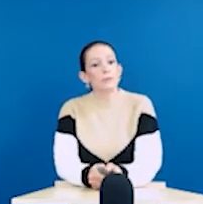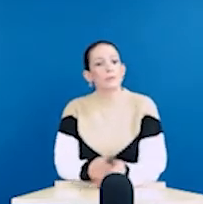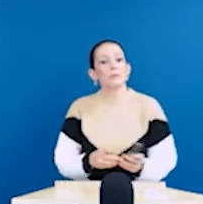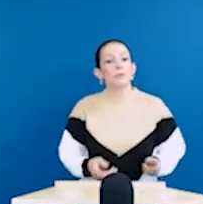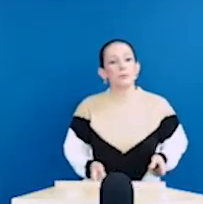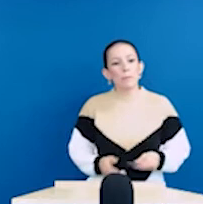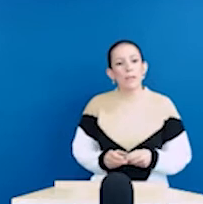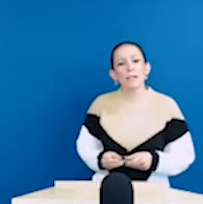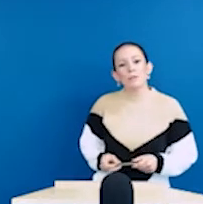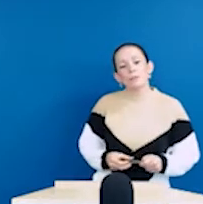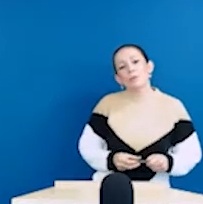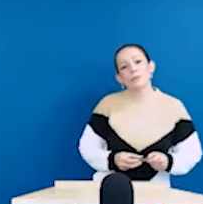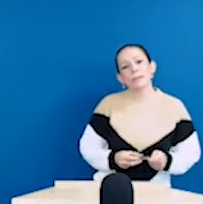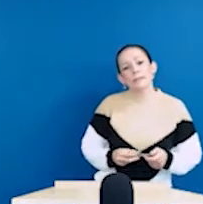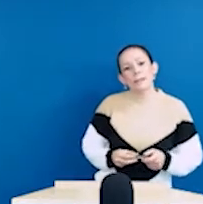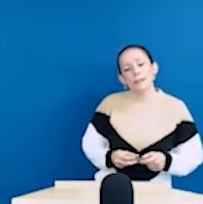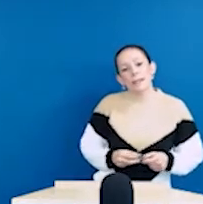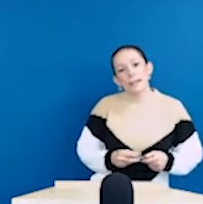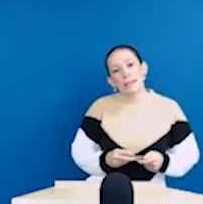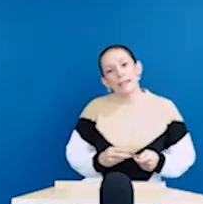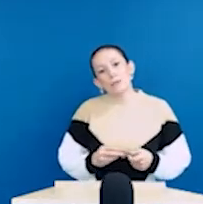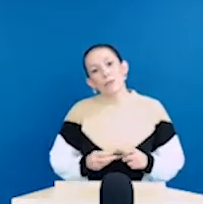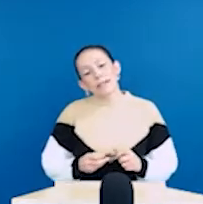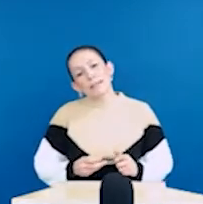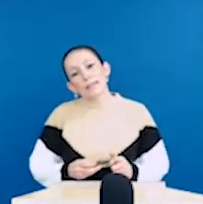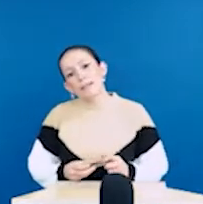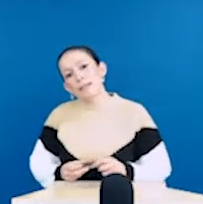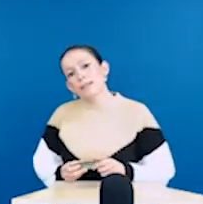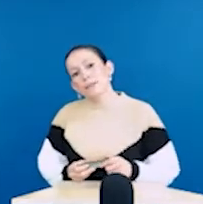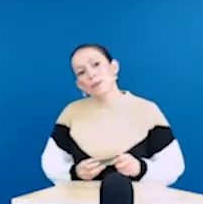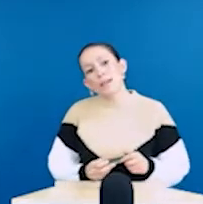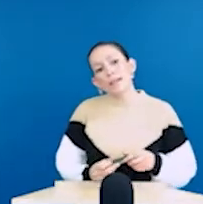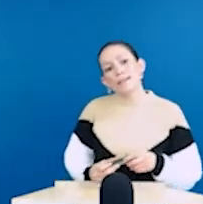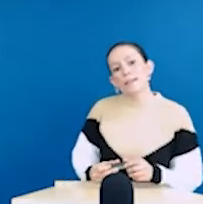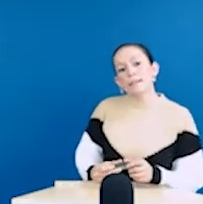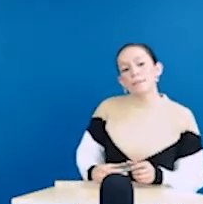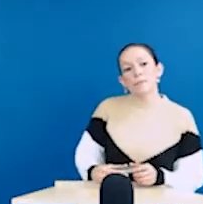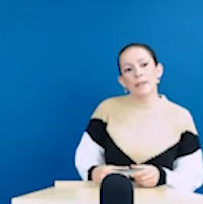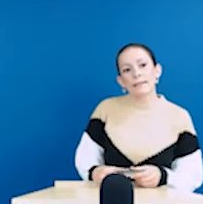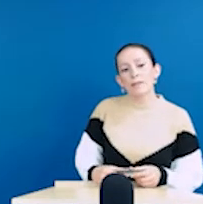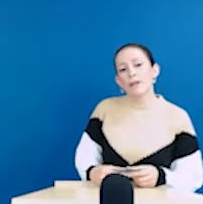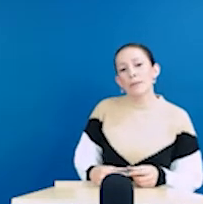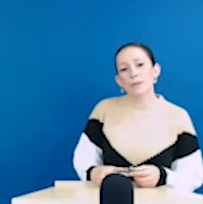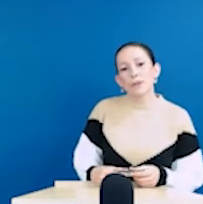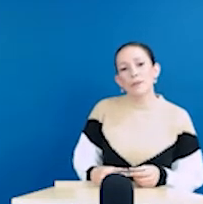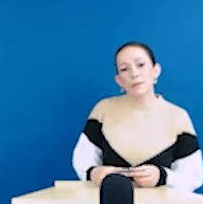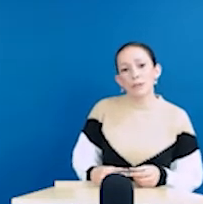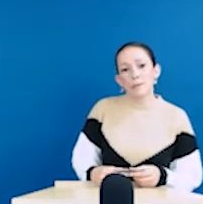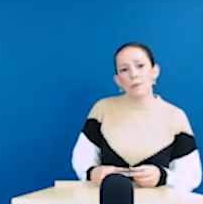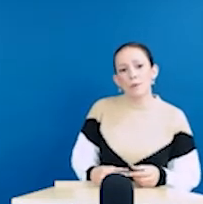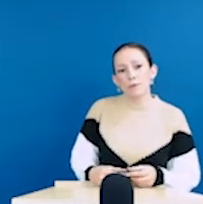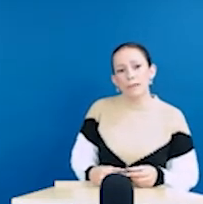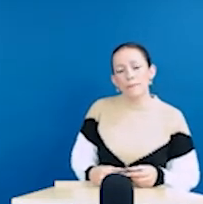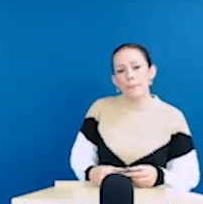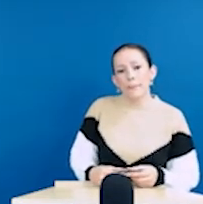evaluar su piel y sus mucosas. La turgencia, esto quiere decir esa inflamación que vemos